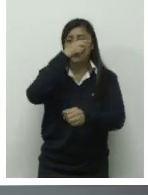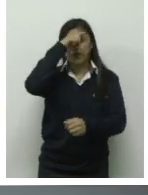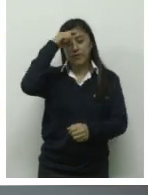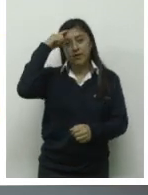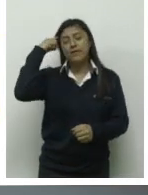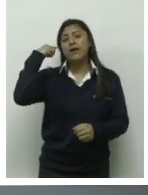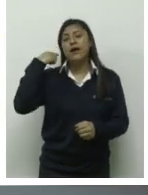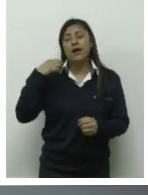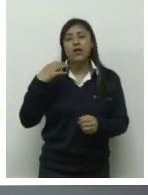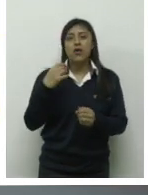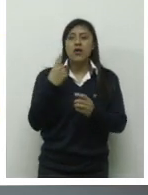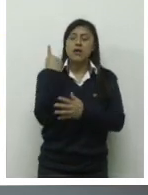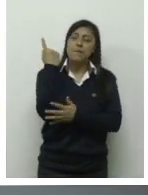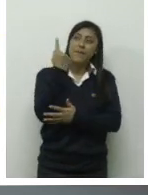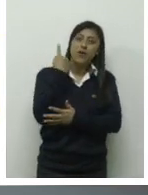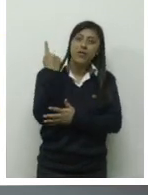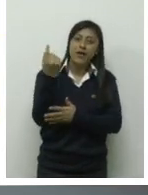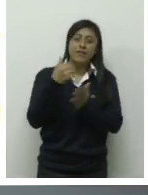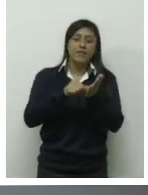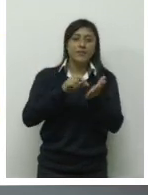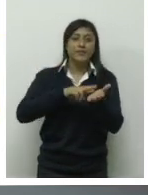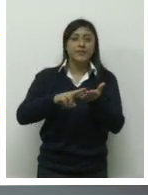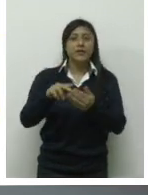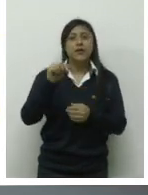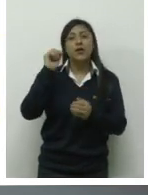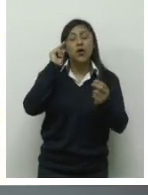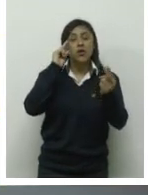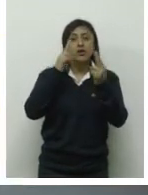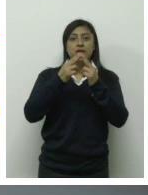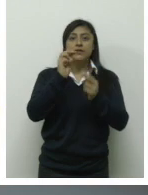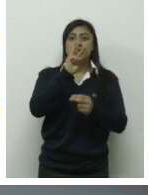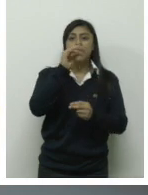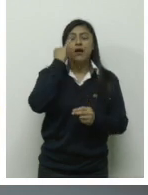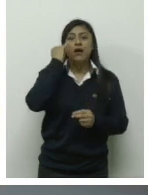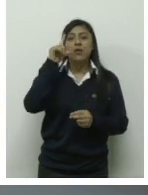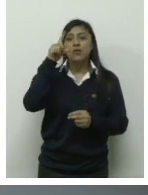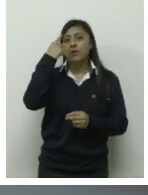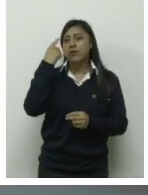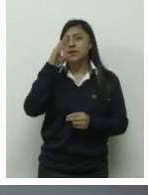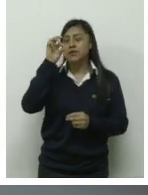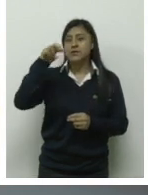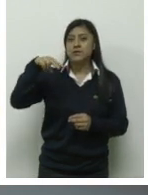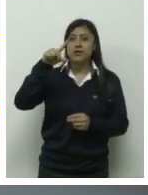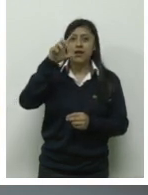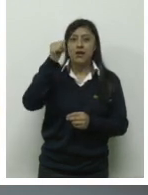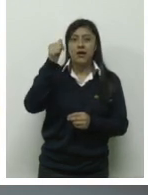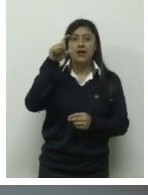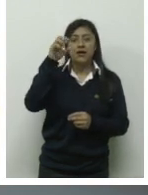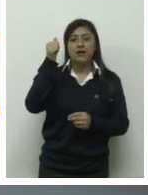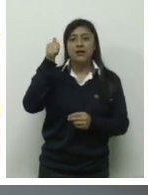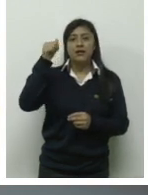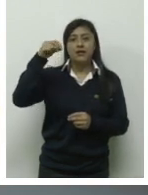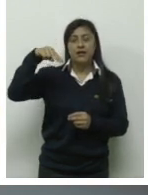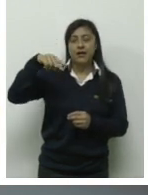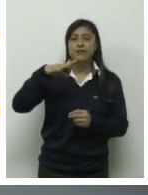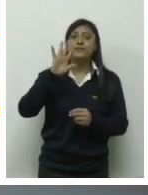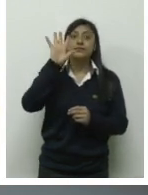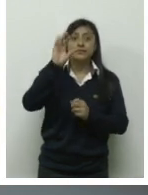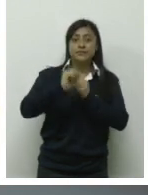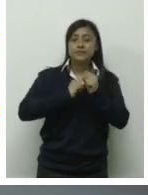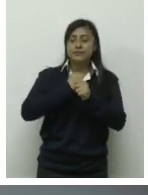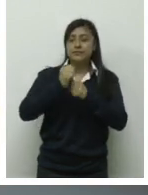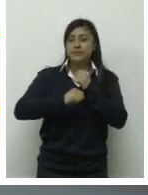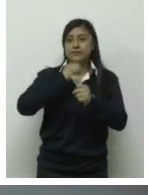los trabajadores distinguidos de la institución. Hoy conoceremos a Wilson Lacan, quien desde hace 5 años trabaja en RENAP.